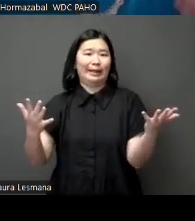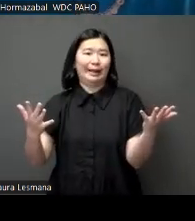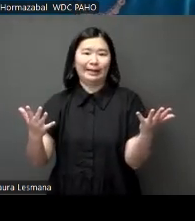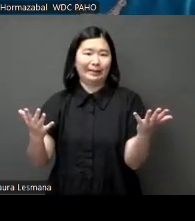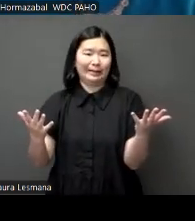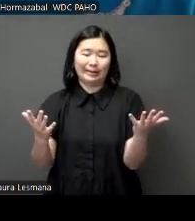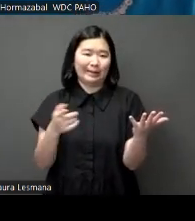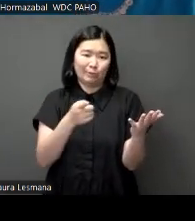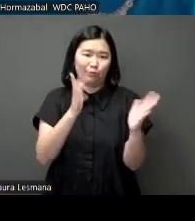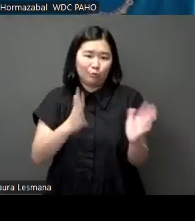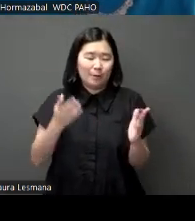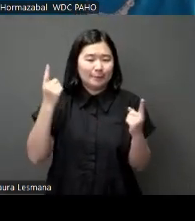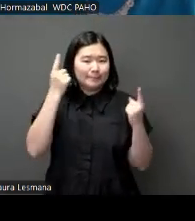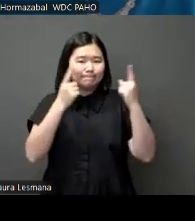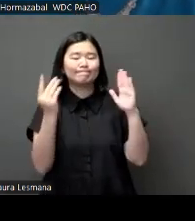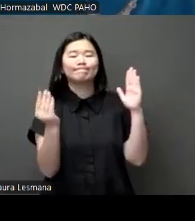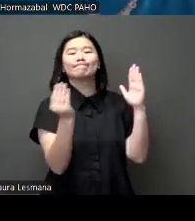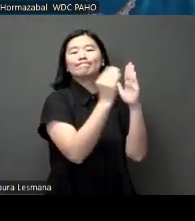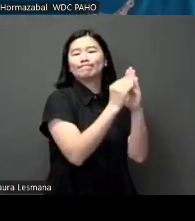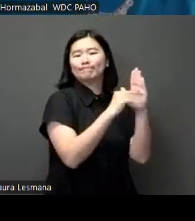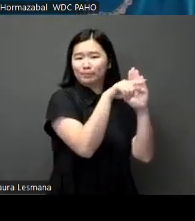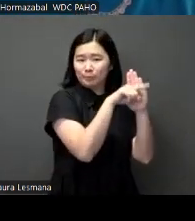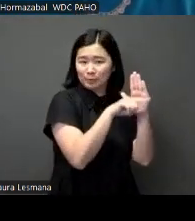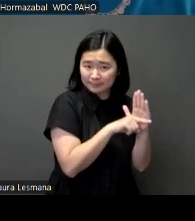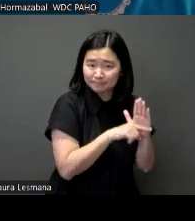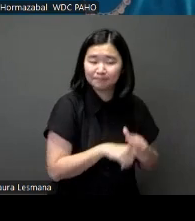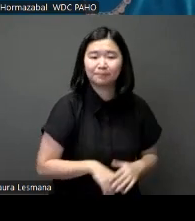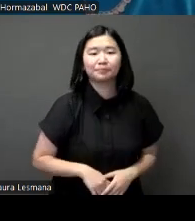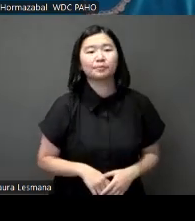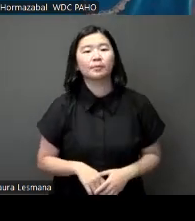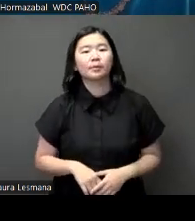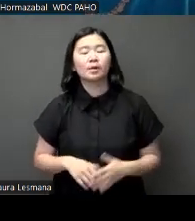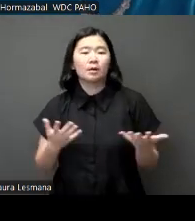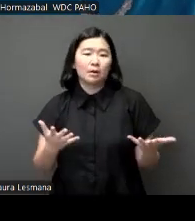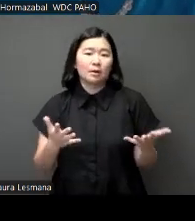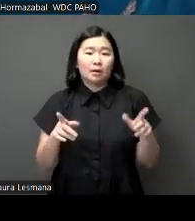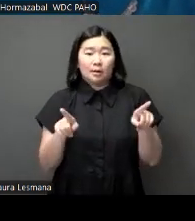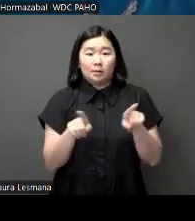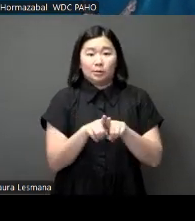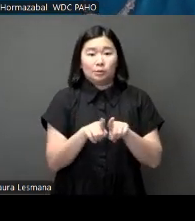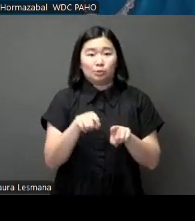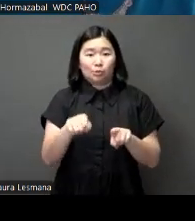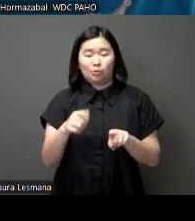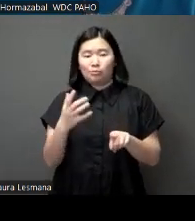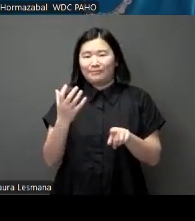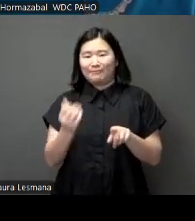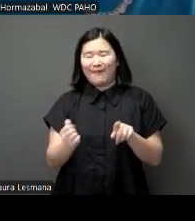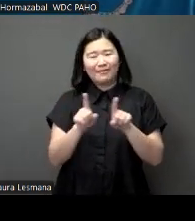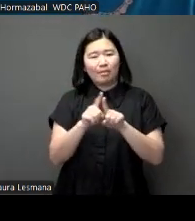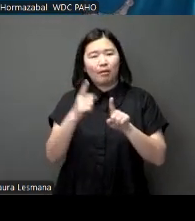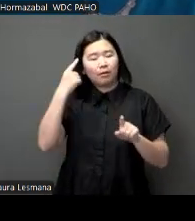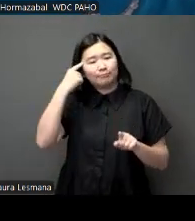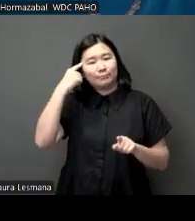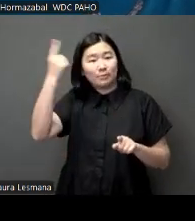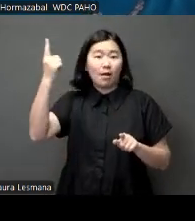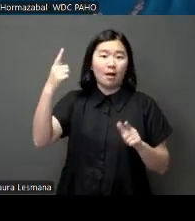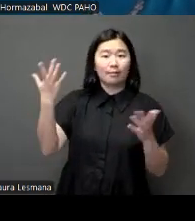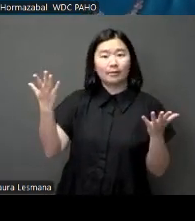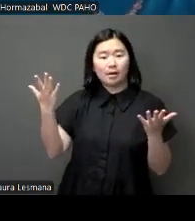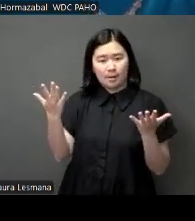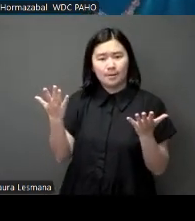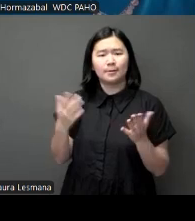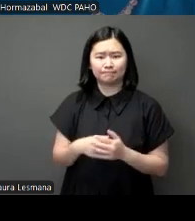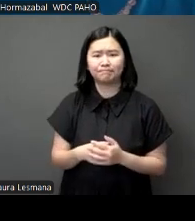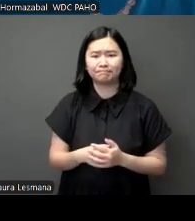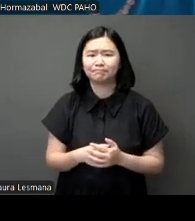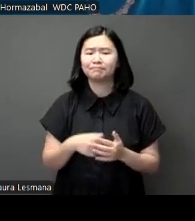uno de estos dominios está más o menos presente en ciertos programas. Tenemos el ejemplo cardiovascular, ¿cierto? Tenemos un programa de CISEP,